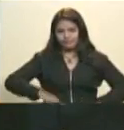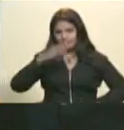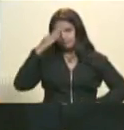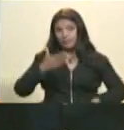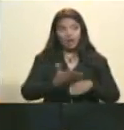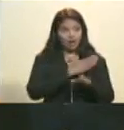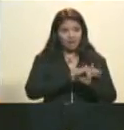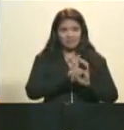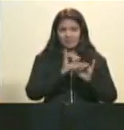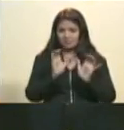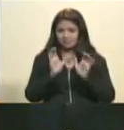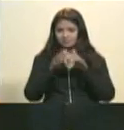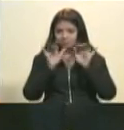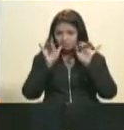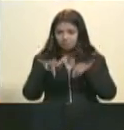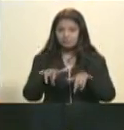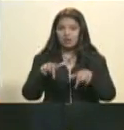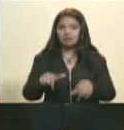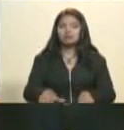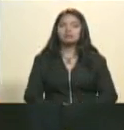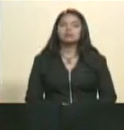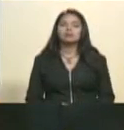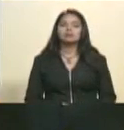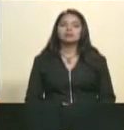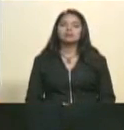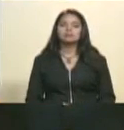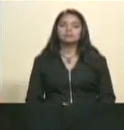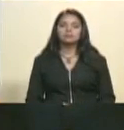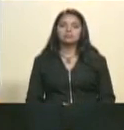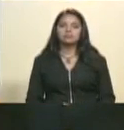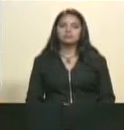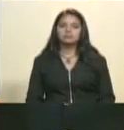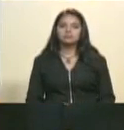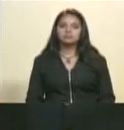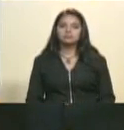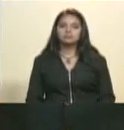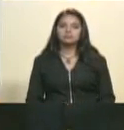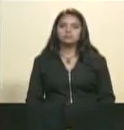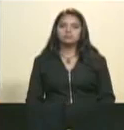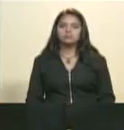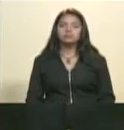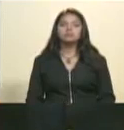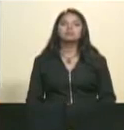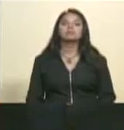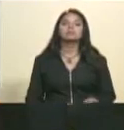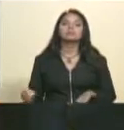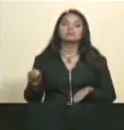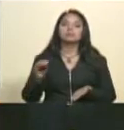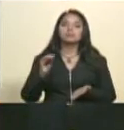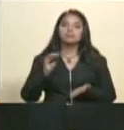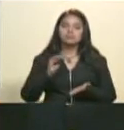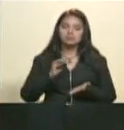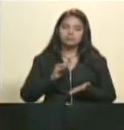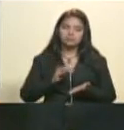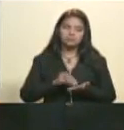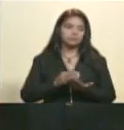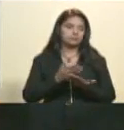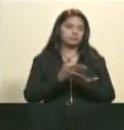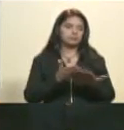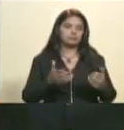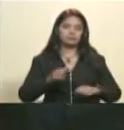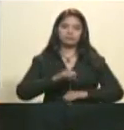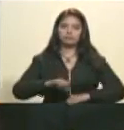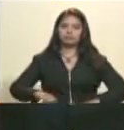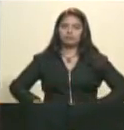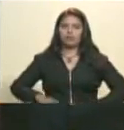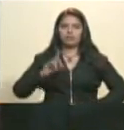este salón, estas mismas palabras. Una vez más, queridos hermanos, compañeros de armas, nos corresponde